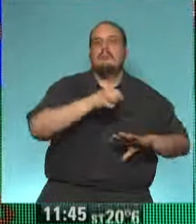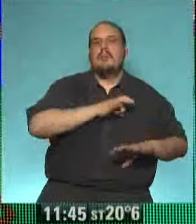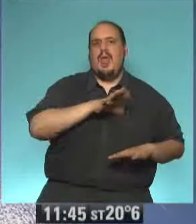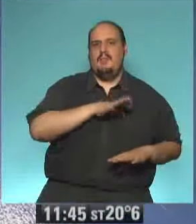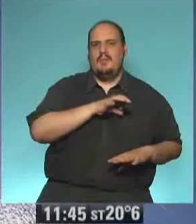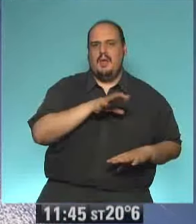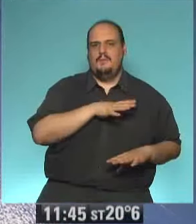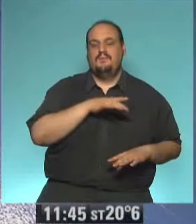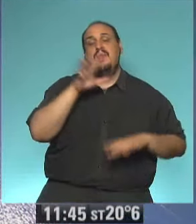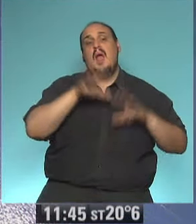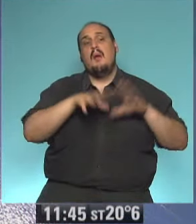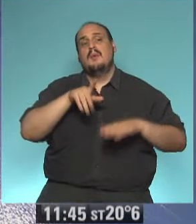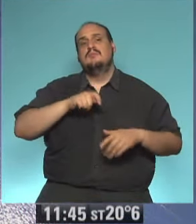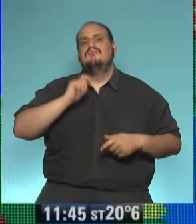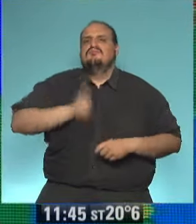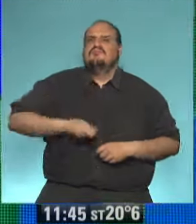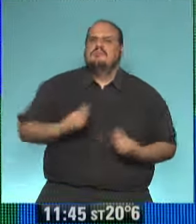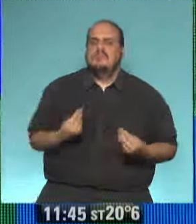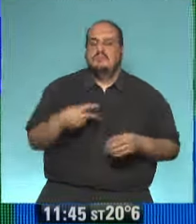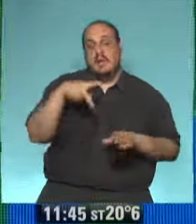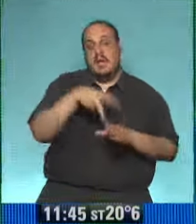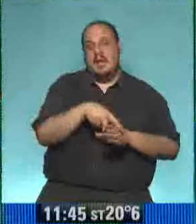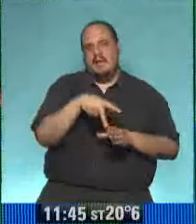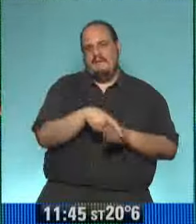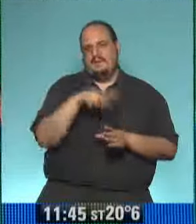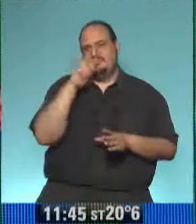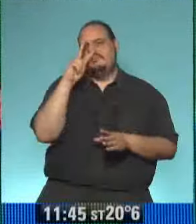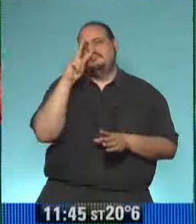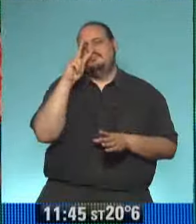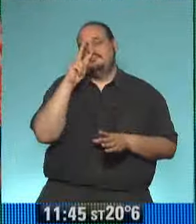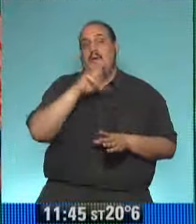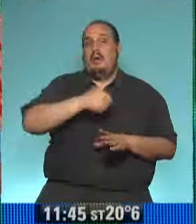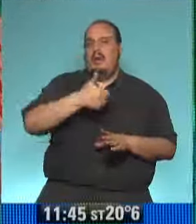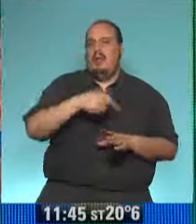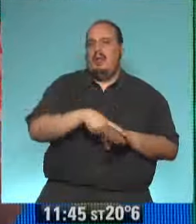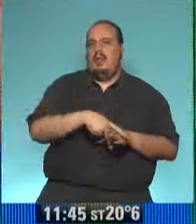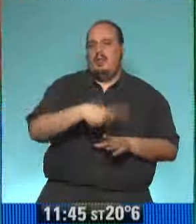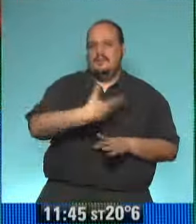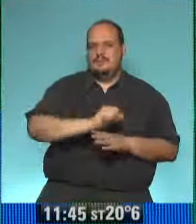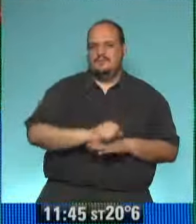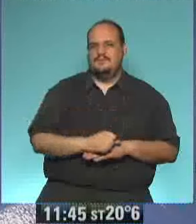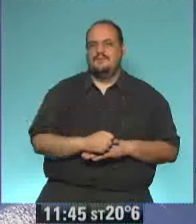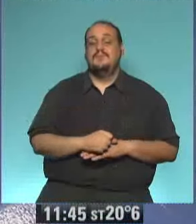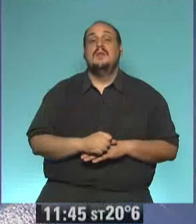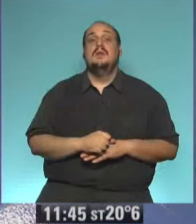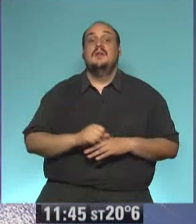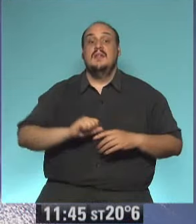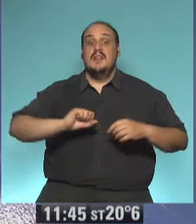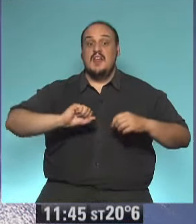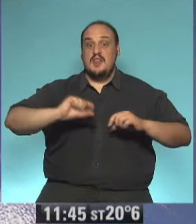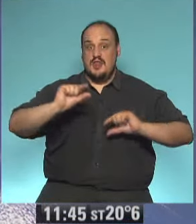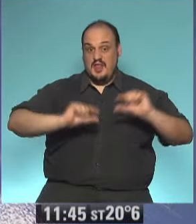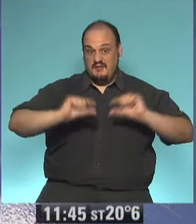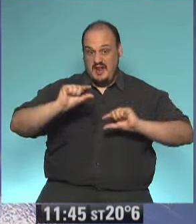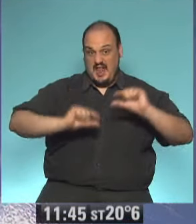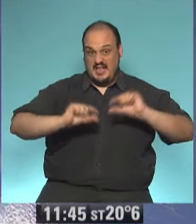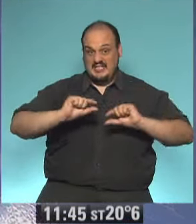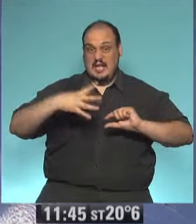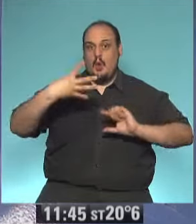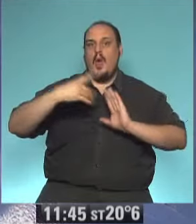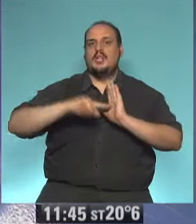Muchas veces se apostaba un caballo, que era muy bien preciado. Para vencer era necesario lograr una diferencia de 4 tantos, por lo que algunas veces